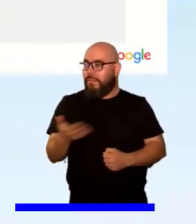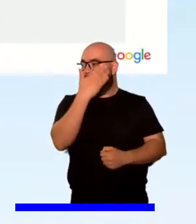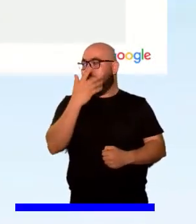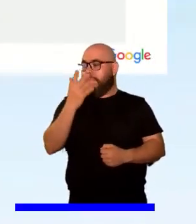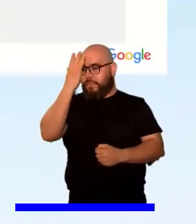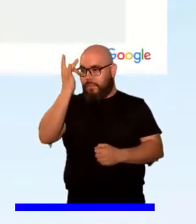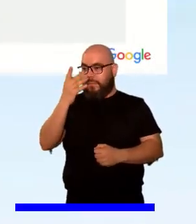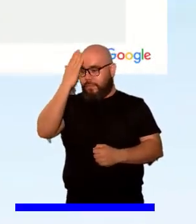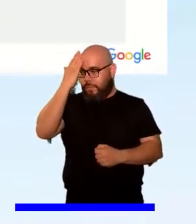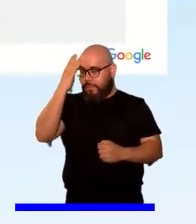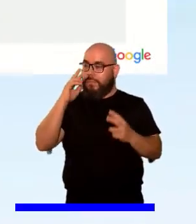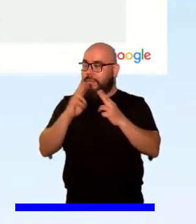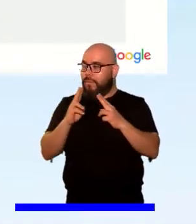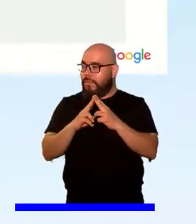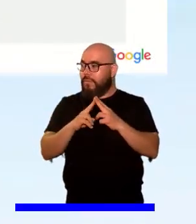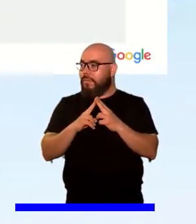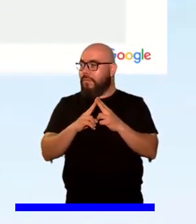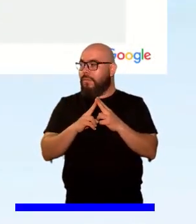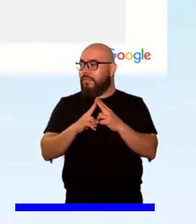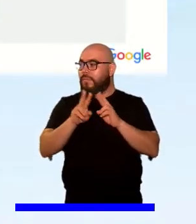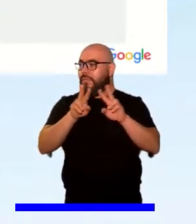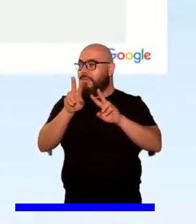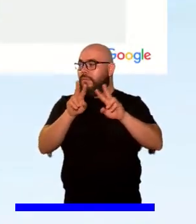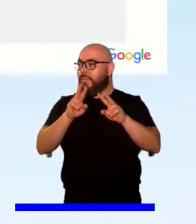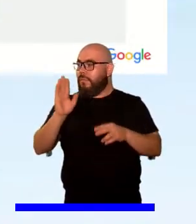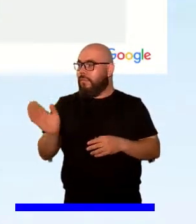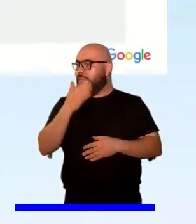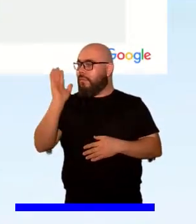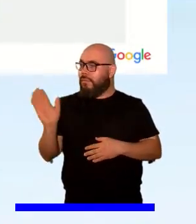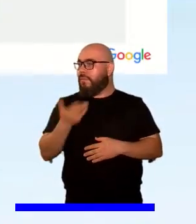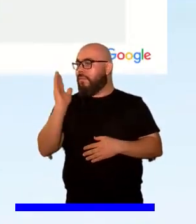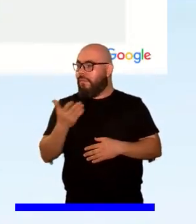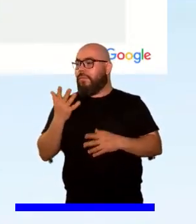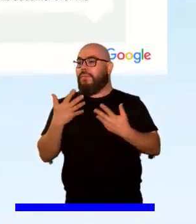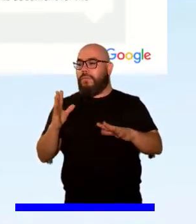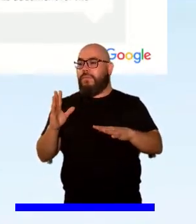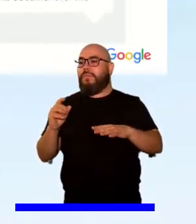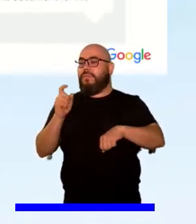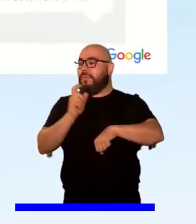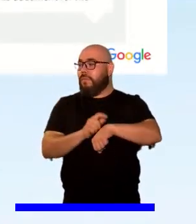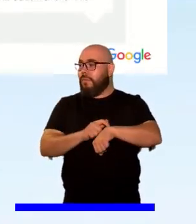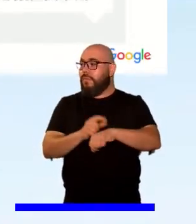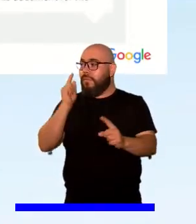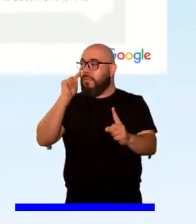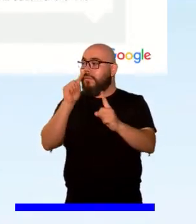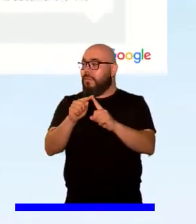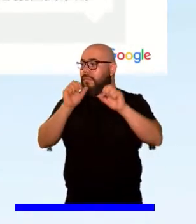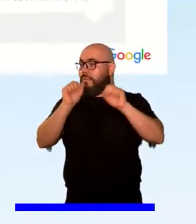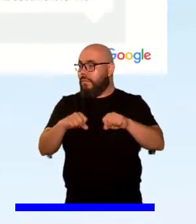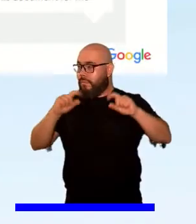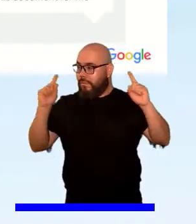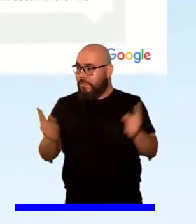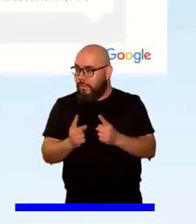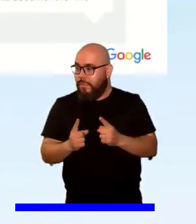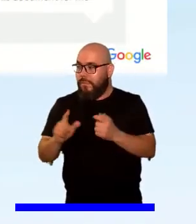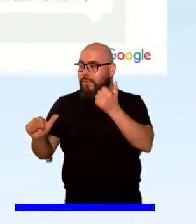porque ustedes también ya conocen esto y me están pidiendo un poco de tiempo, pero la idea es, nosotros podemos hacer con